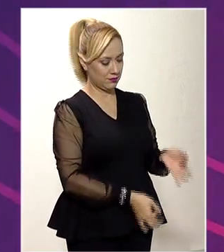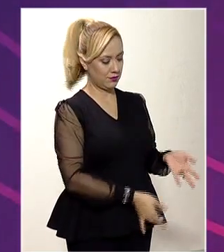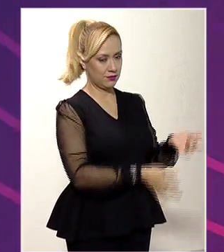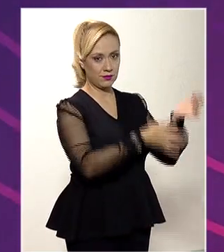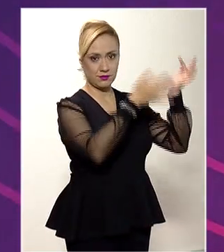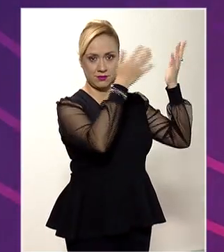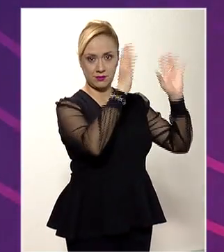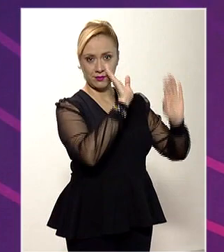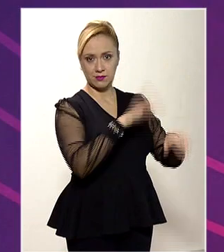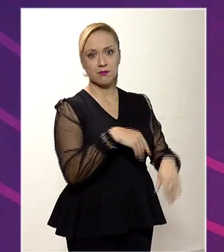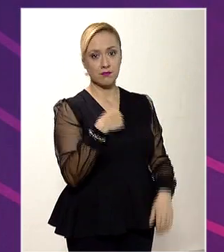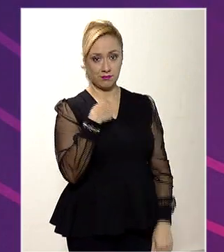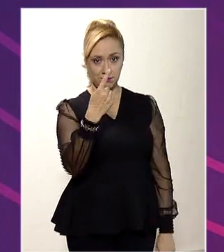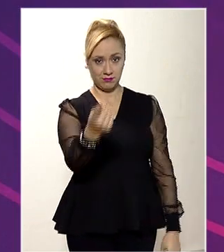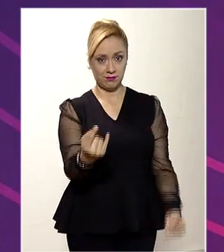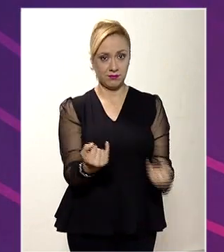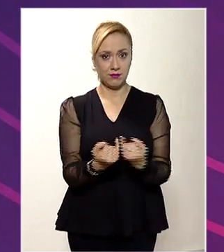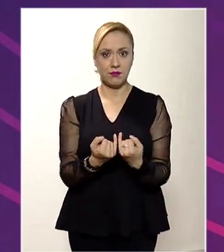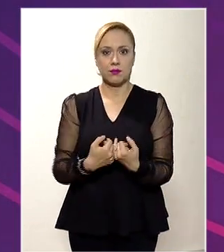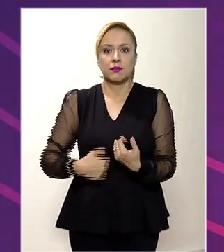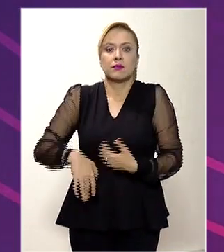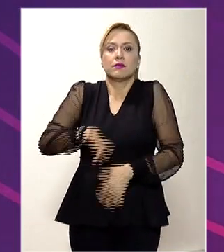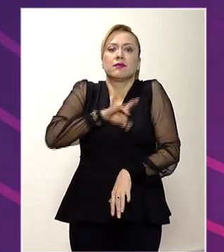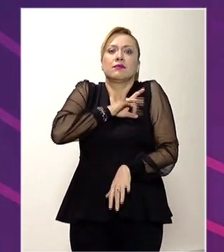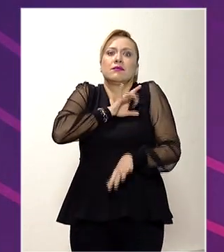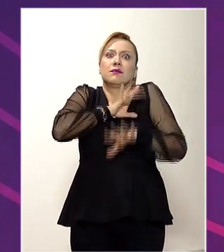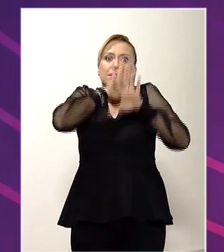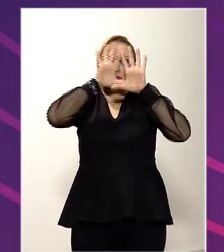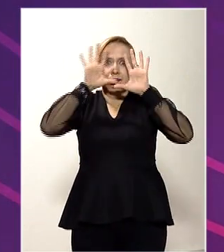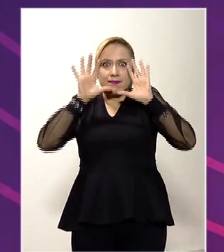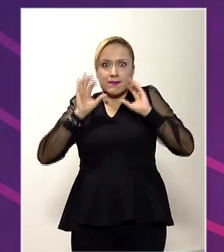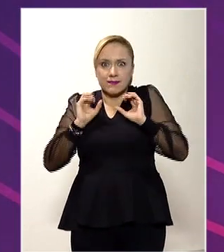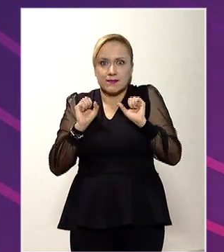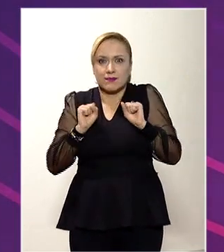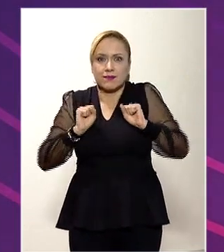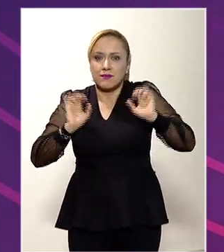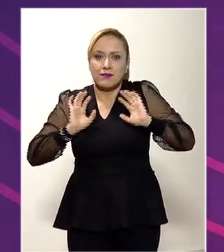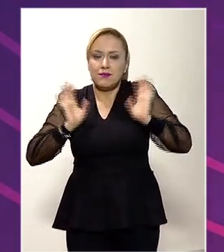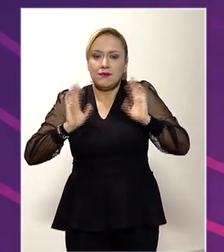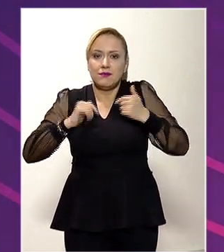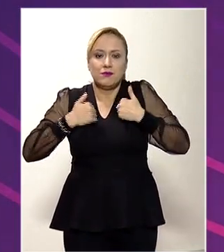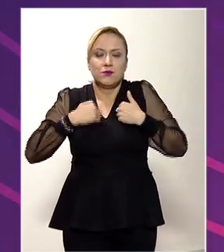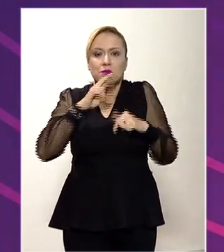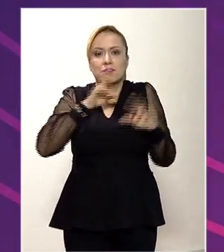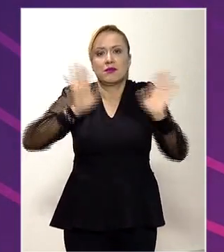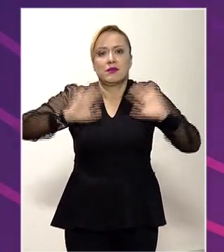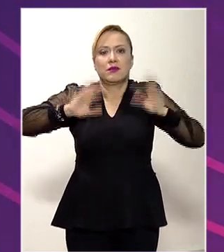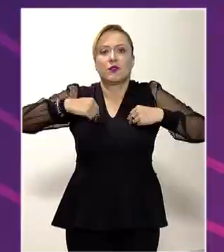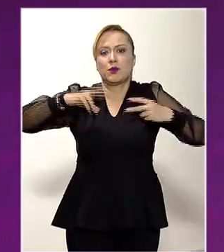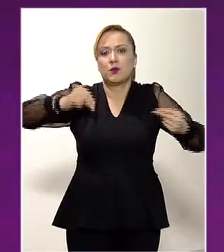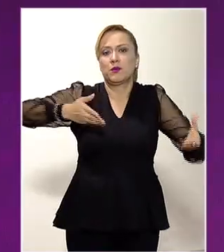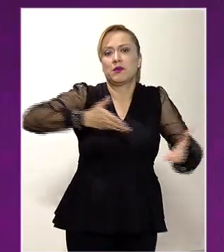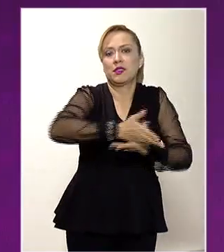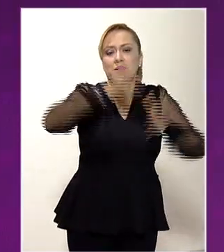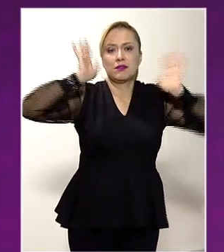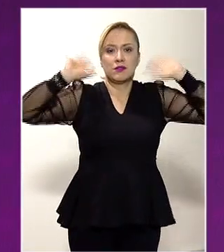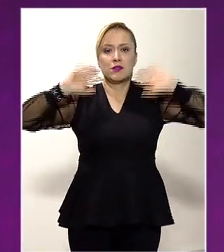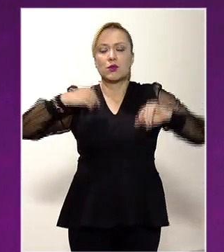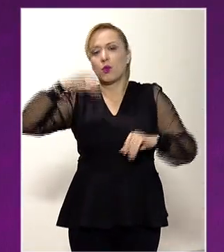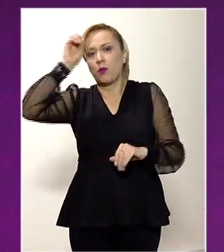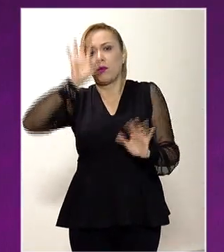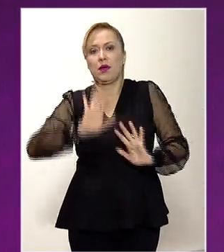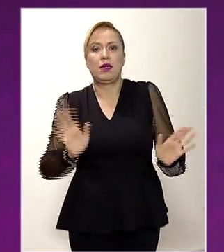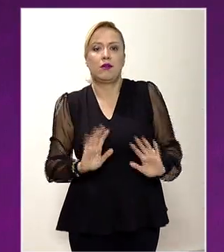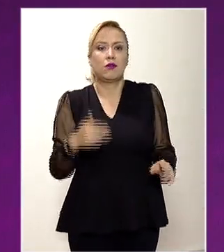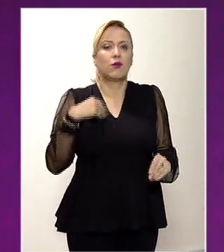la desaparición históricamente lo que ha hecho es generar que las personas pues, digan, no, yo mejor ya no me meto en complicaciones, no opino,